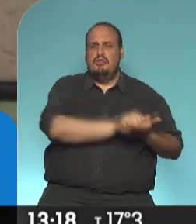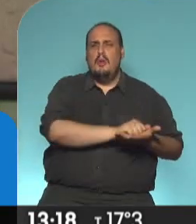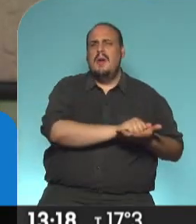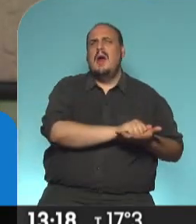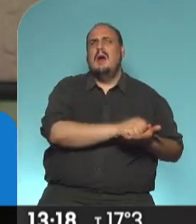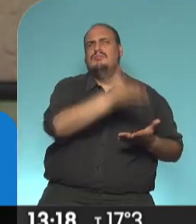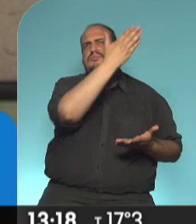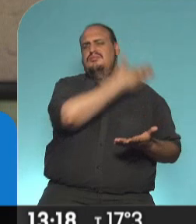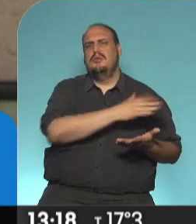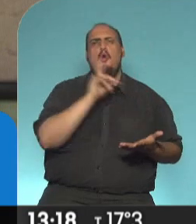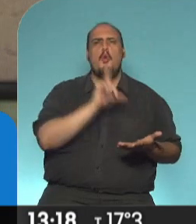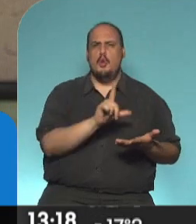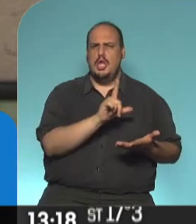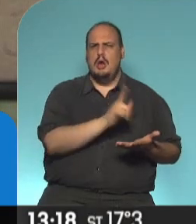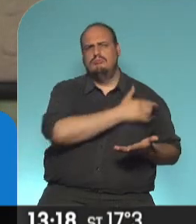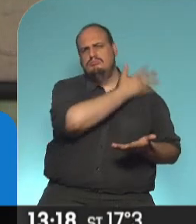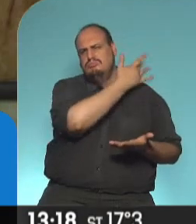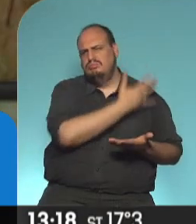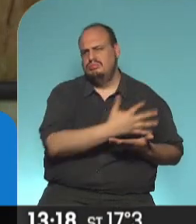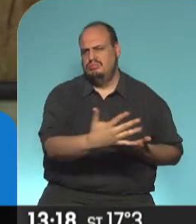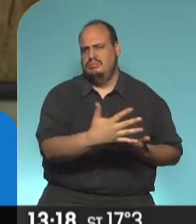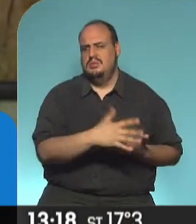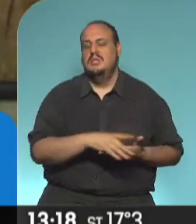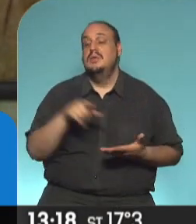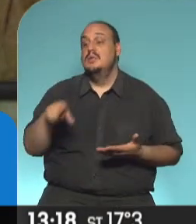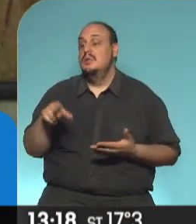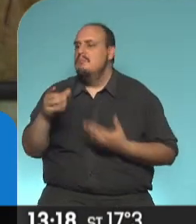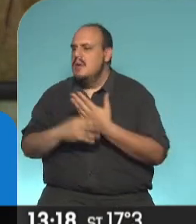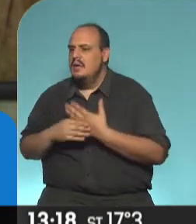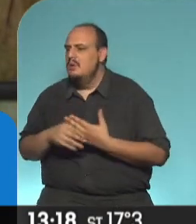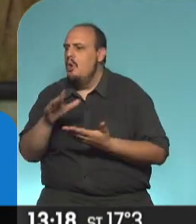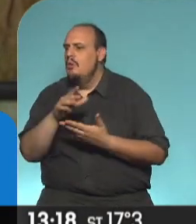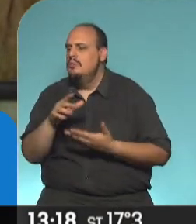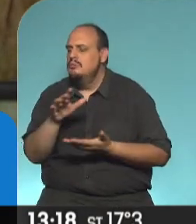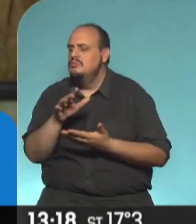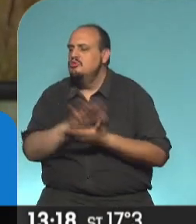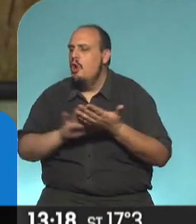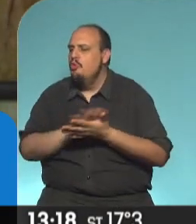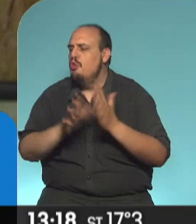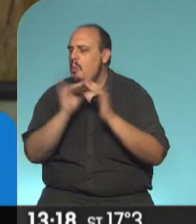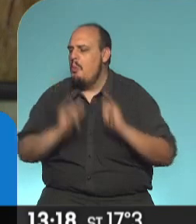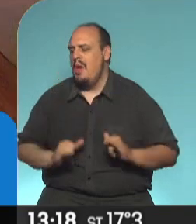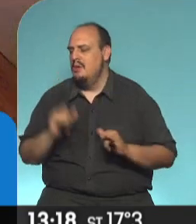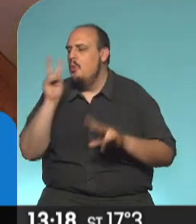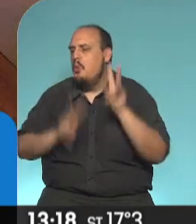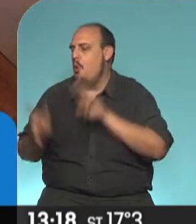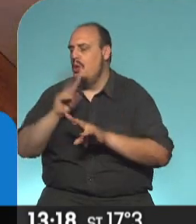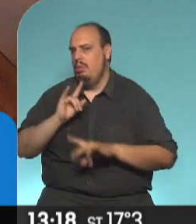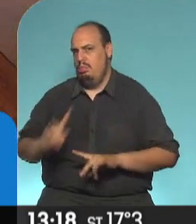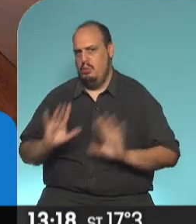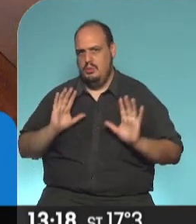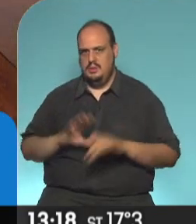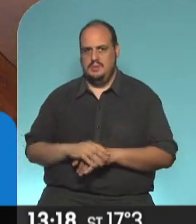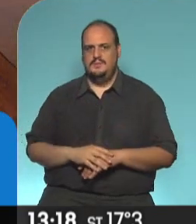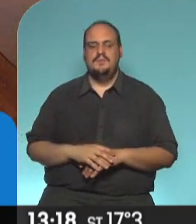de julio y desde que se inició la toma buscar una solución pacífica de la mejor manera ahora la solución de fondo no